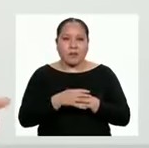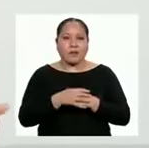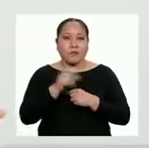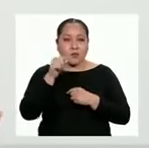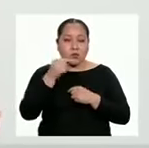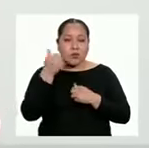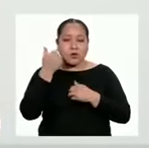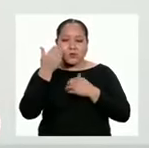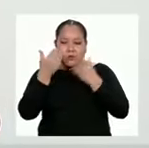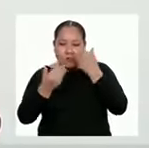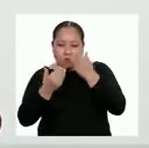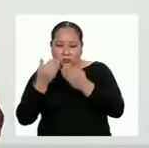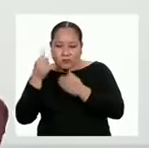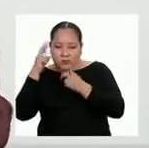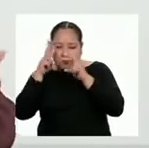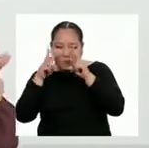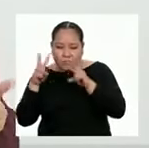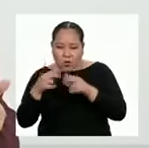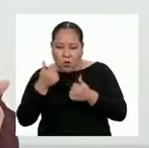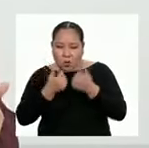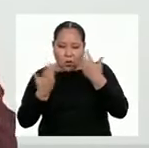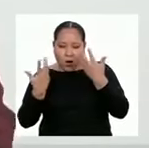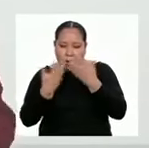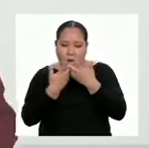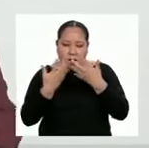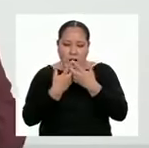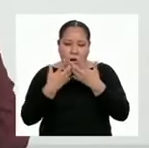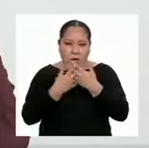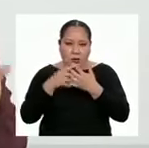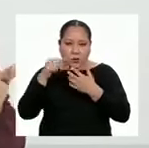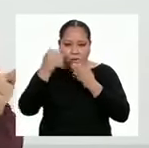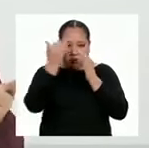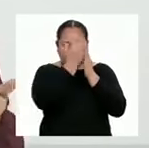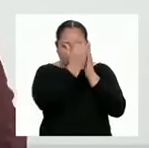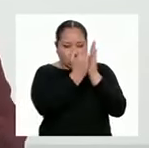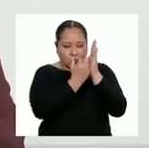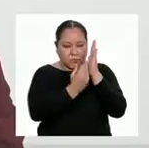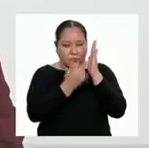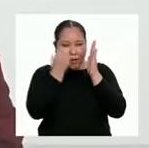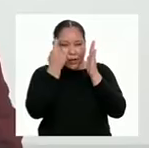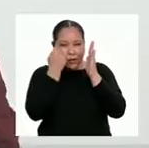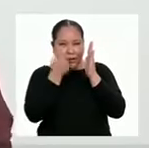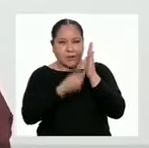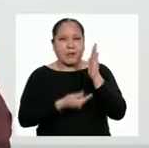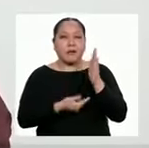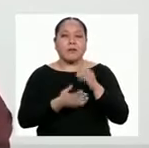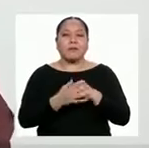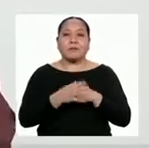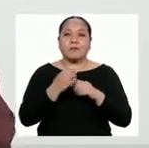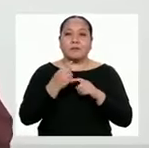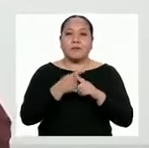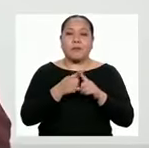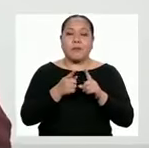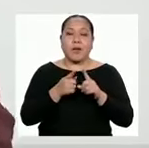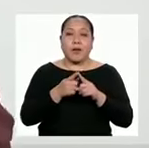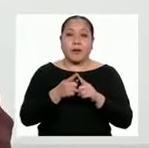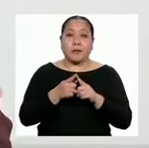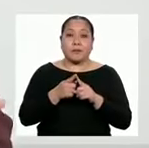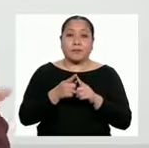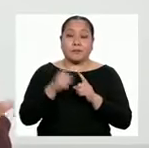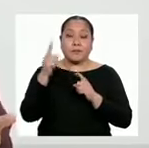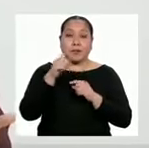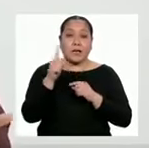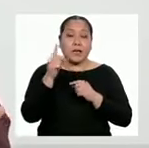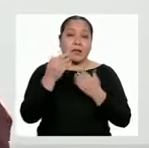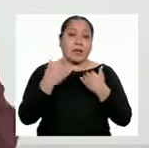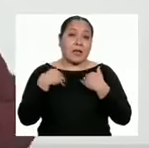Has podido reconocer la relación lógica que hay entre estas dos ideas. Pero si aún